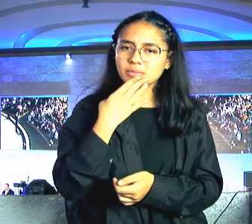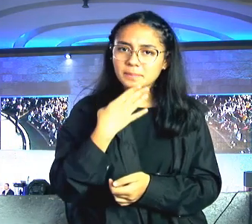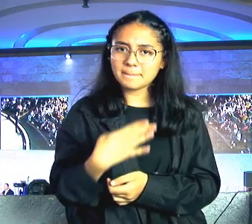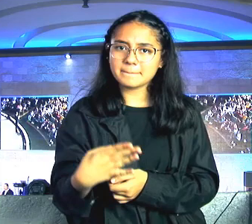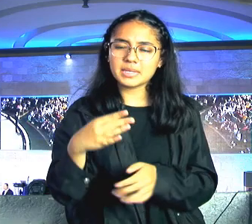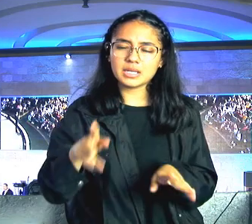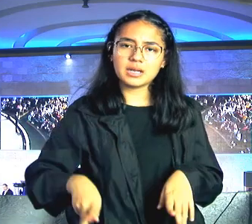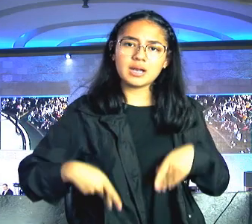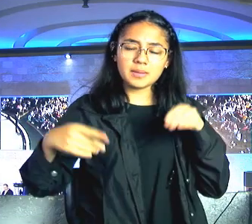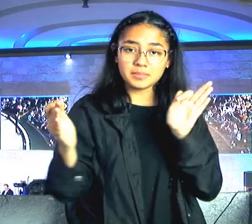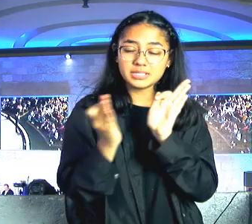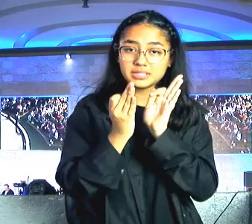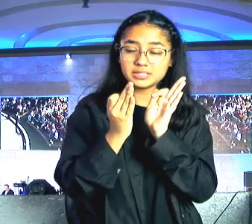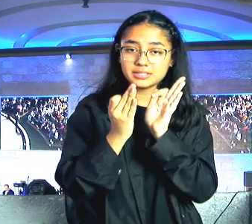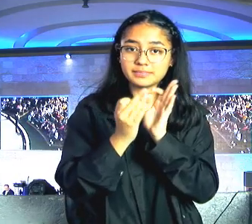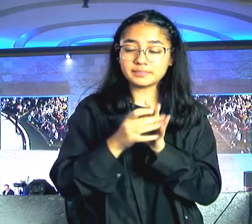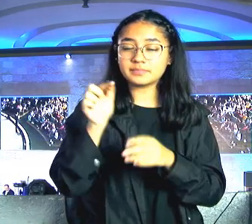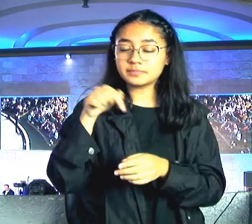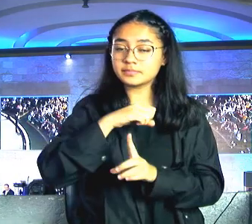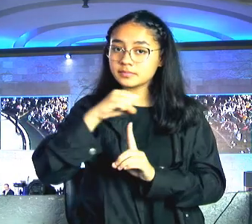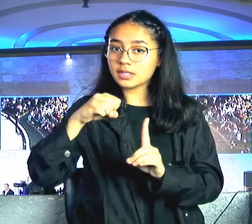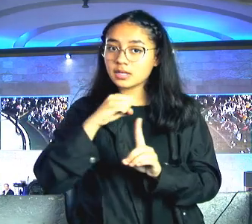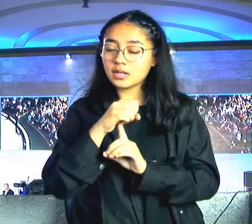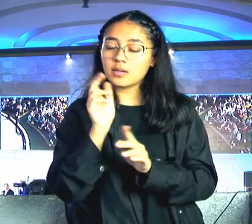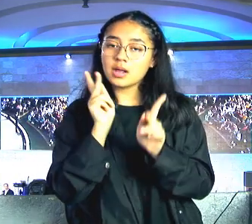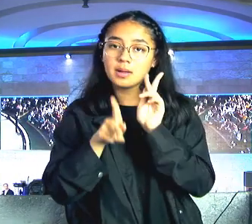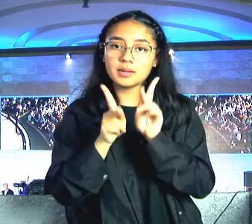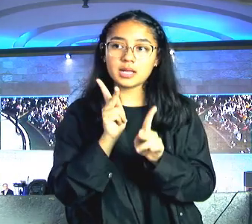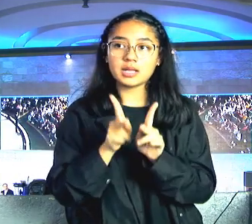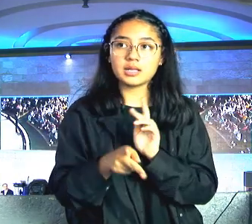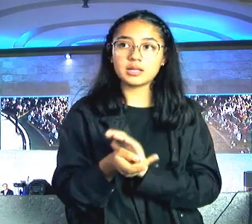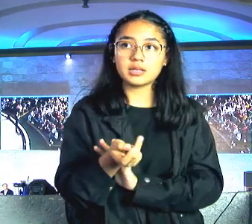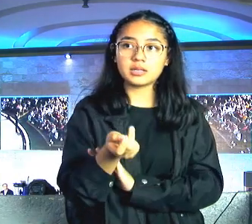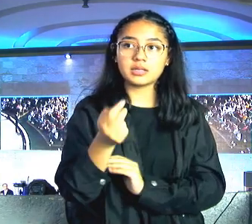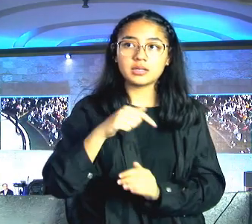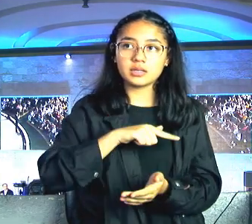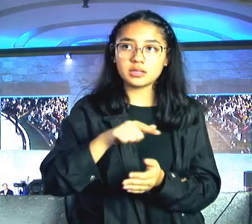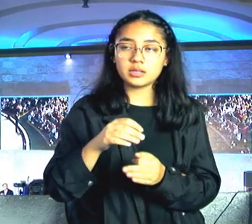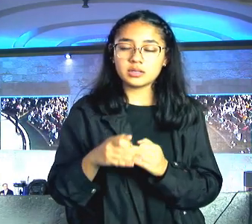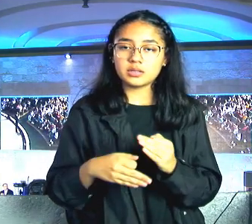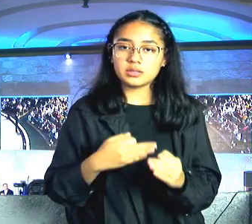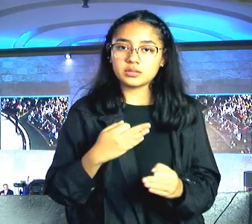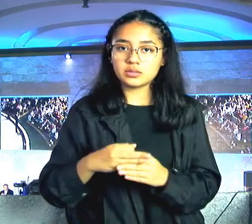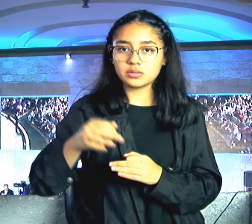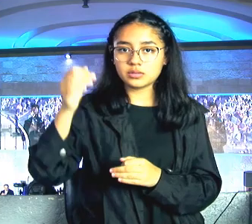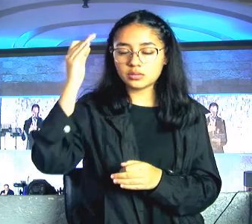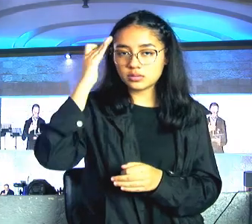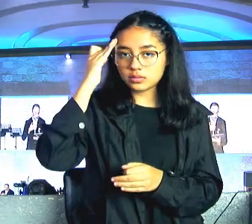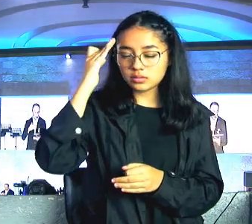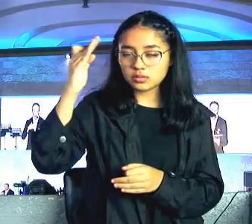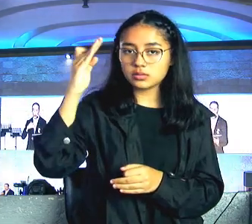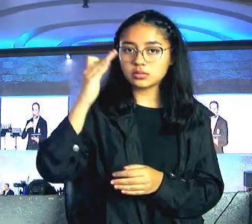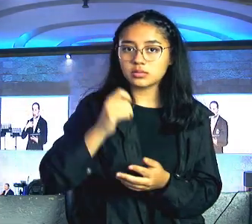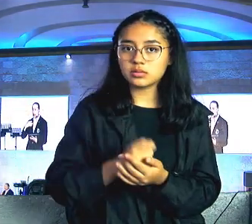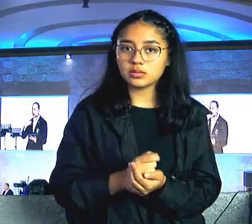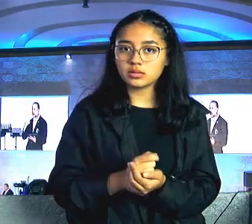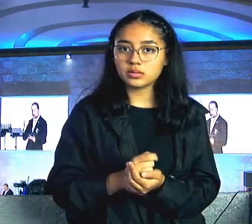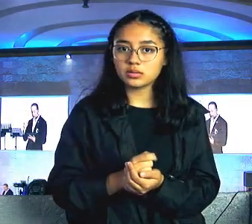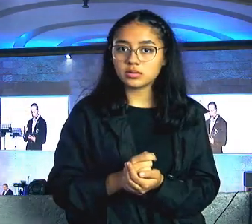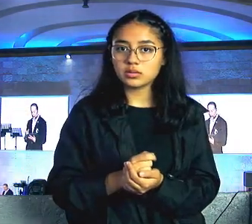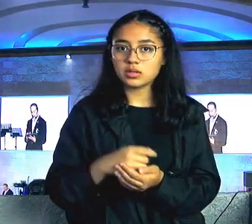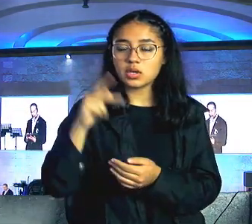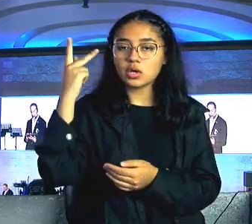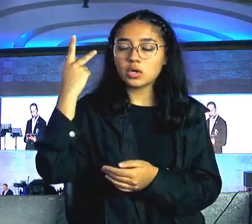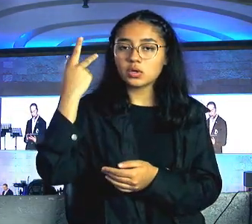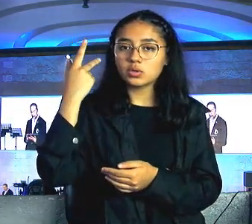de la omnisciencia y de la omnipresencia de Dios, pero también de su